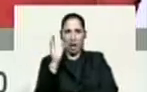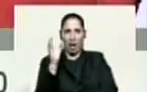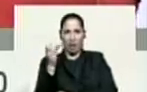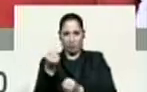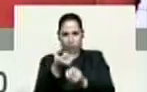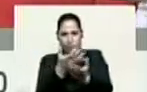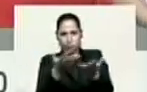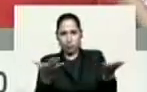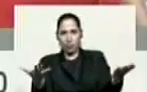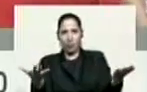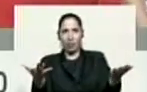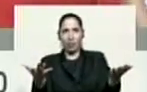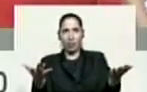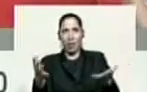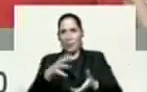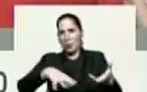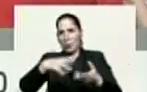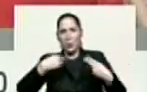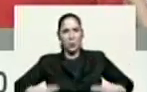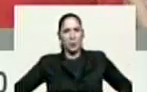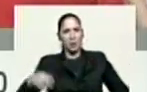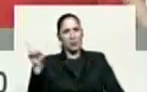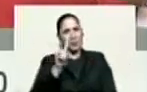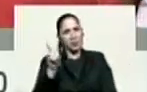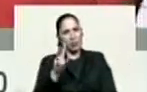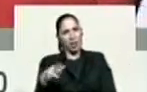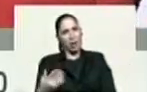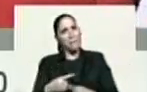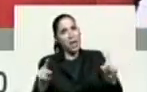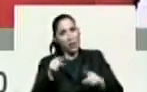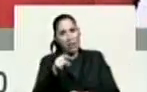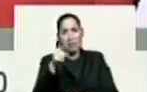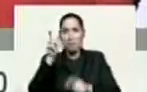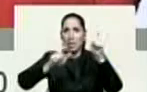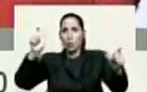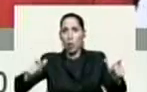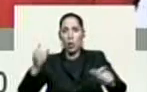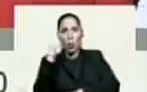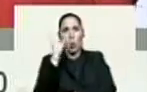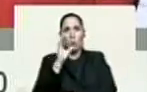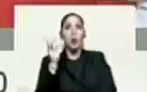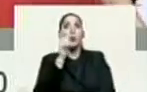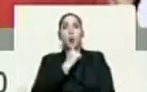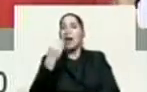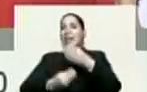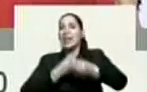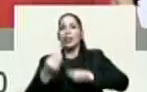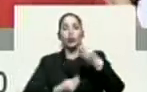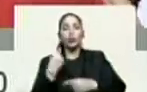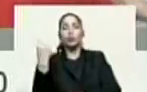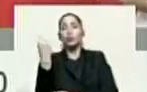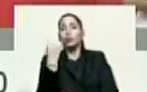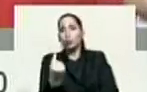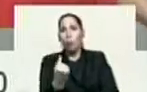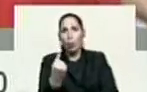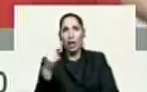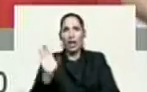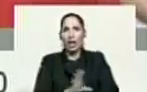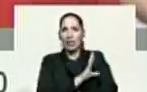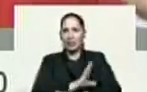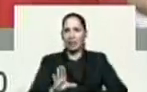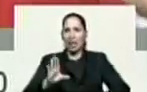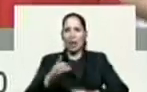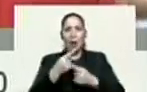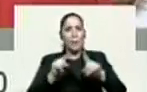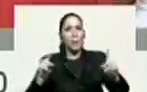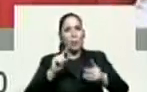a la crisis humanitaria en Venezuela, pero ahí había colombianos que no han hecho ni una sola canción por los desastres naturales que hay en Colombia